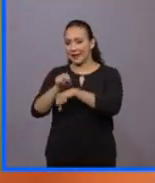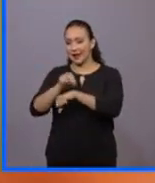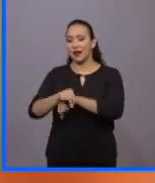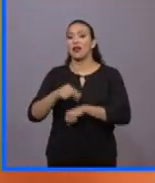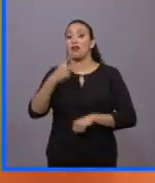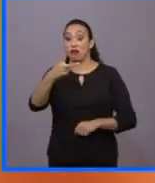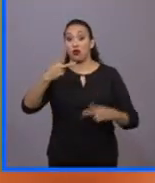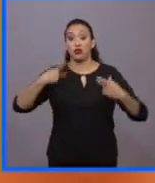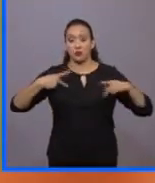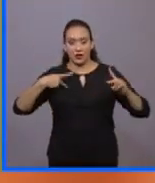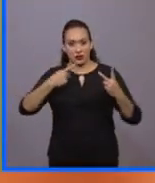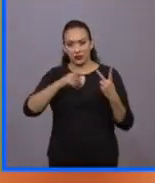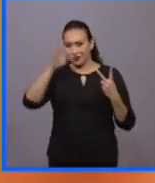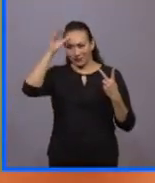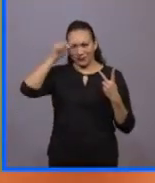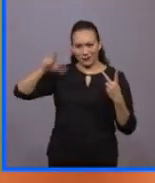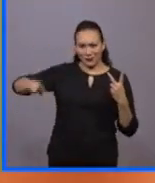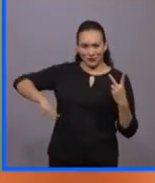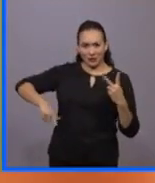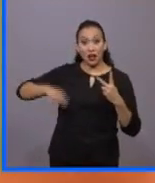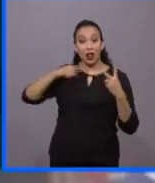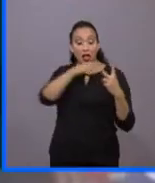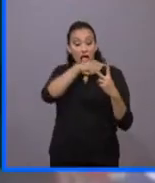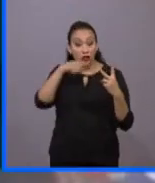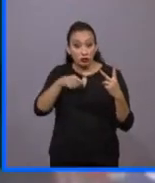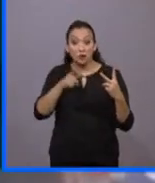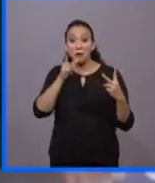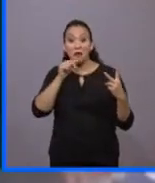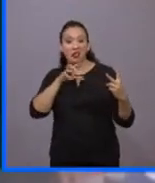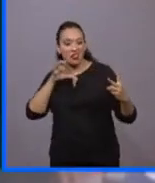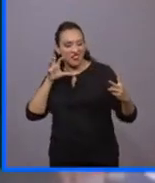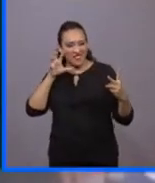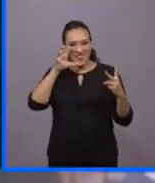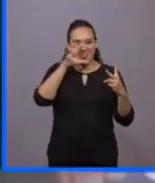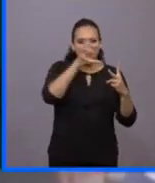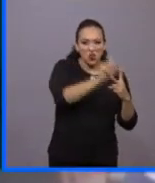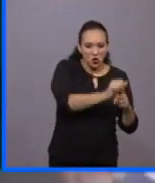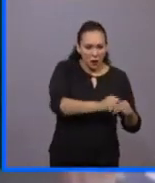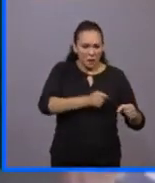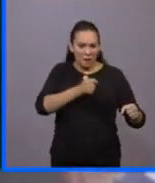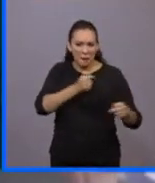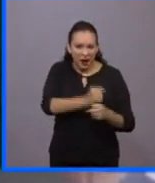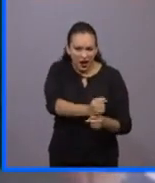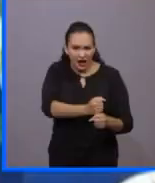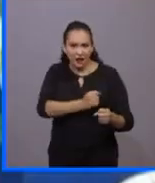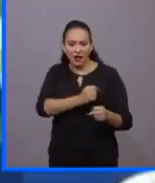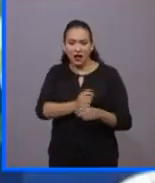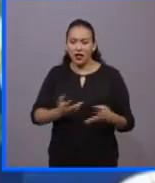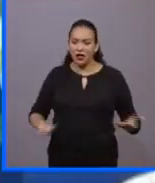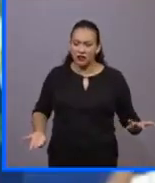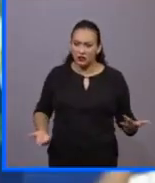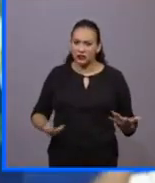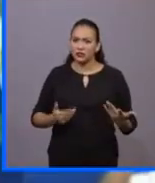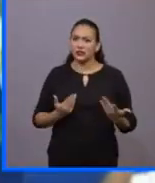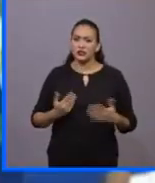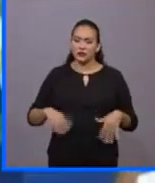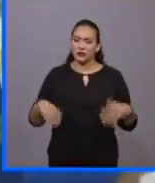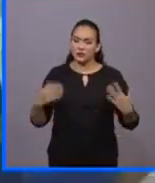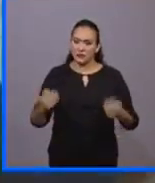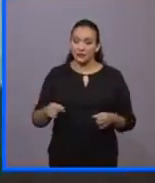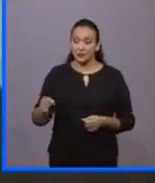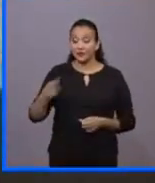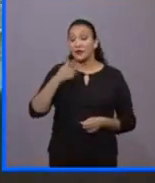personas opositoras al régimen son sometidas a condiciones de detención cada vez más precarias que rayan en la tortura.